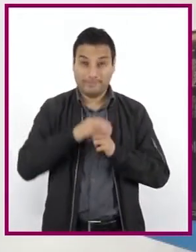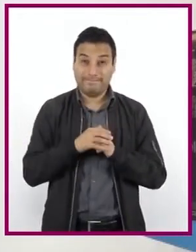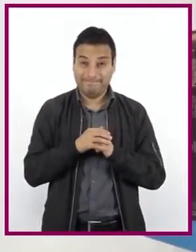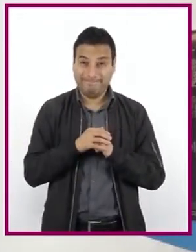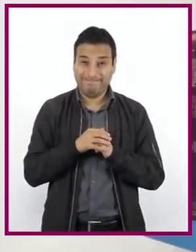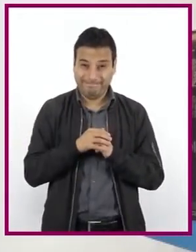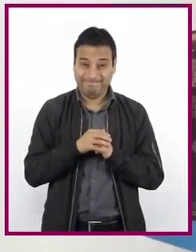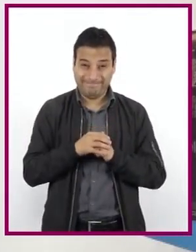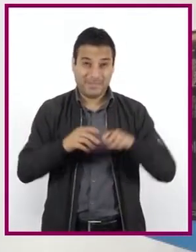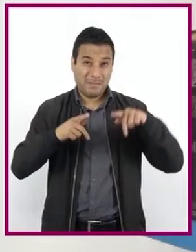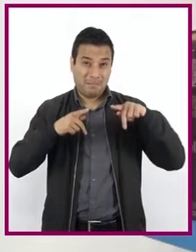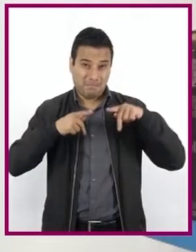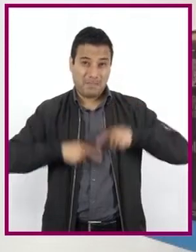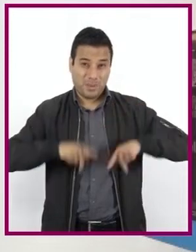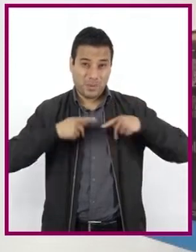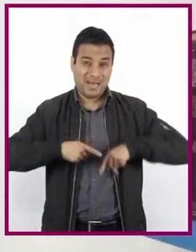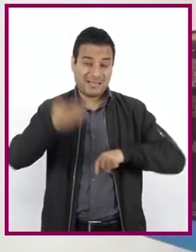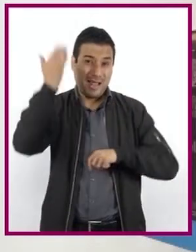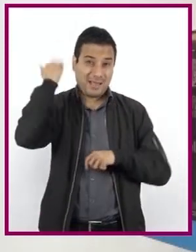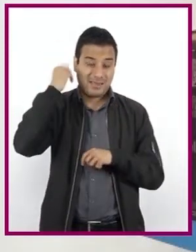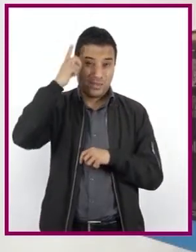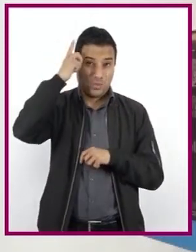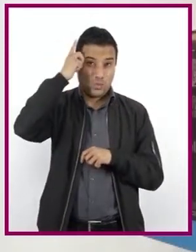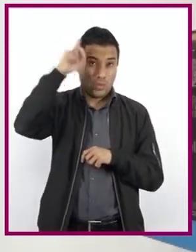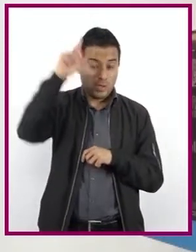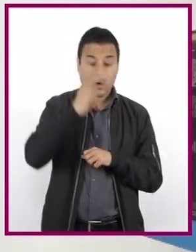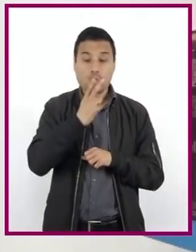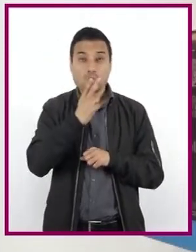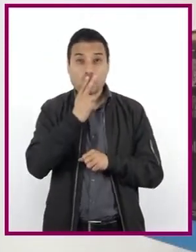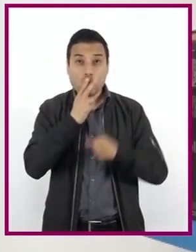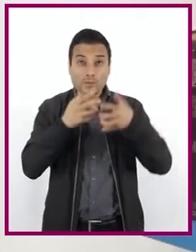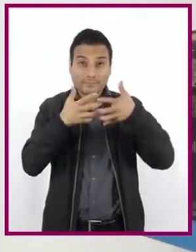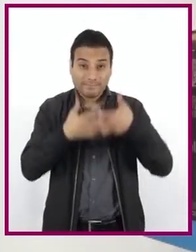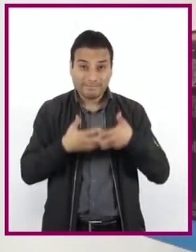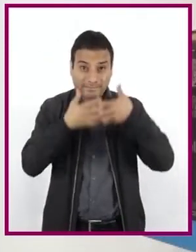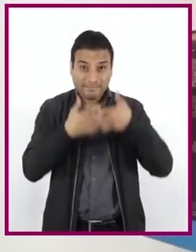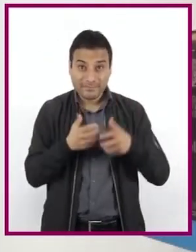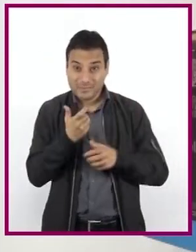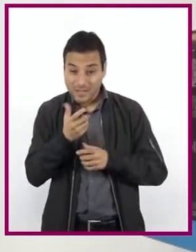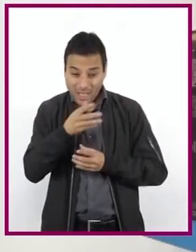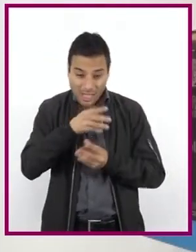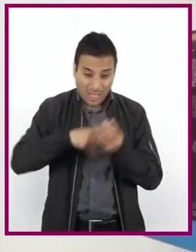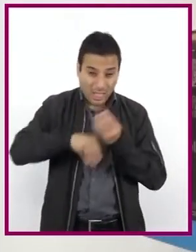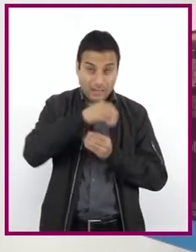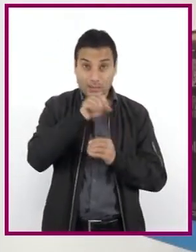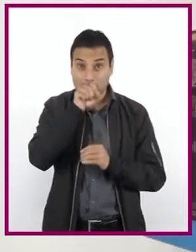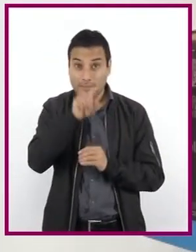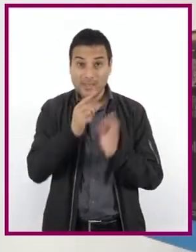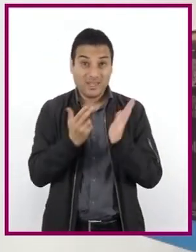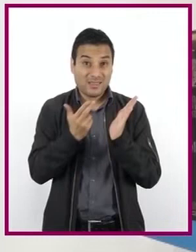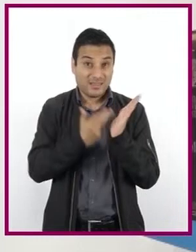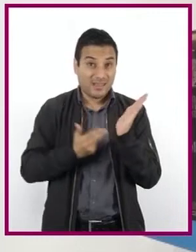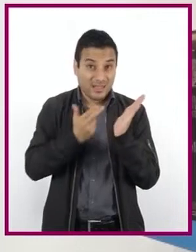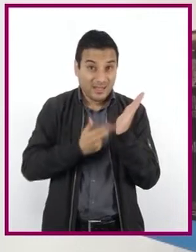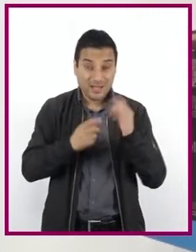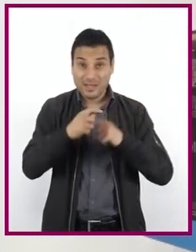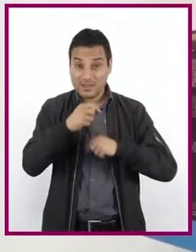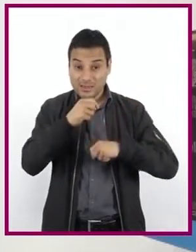sociales que obtenían sus ingresos de esta actividad, y pronto talleres y tiendas se